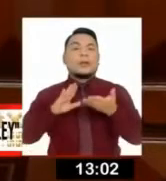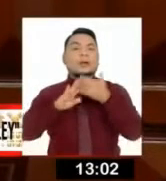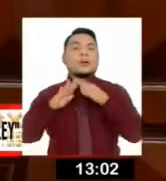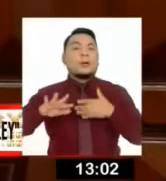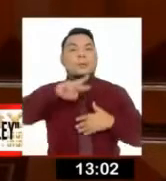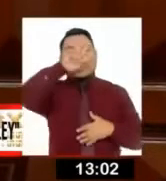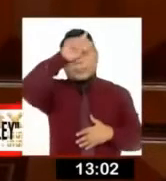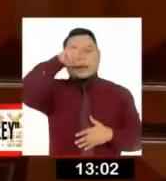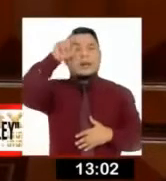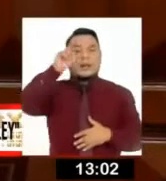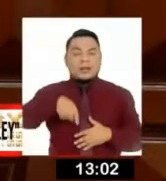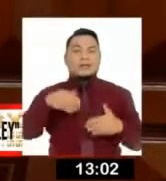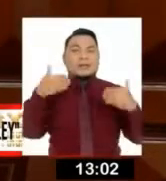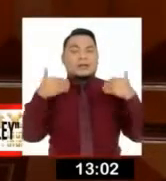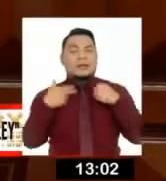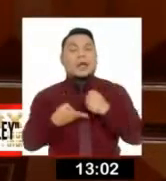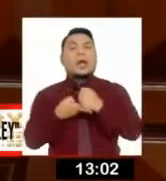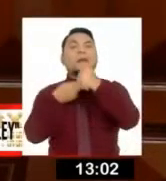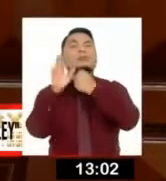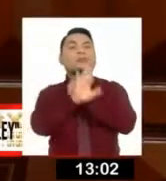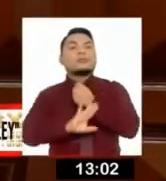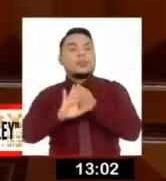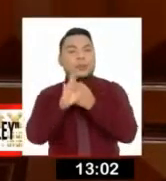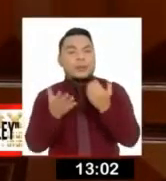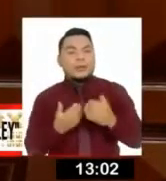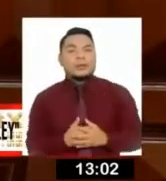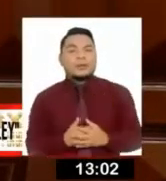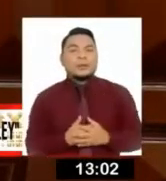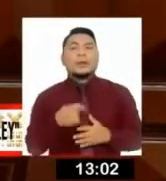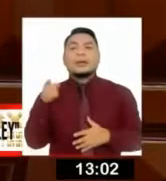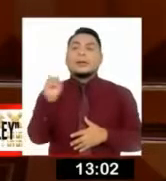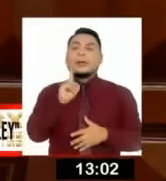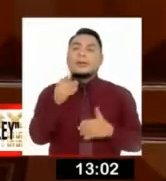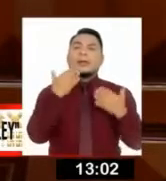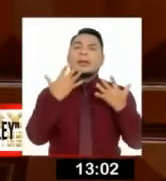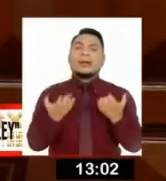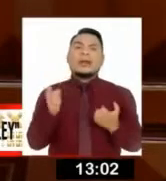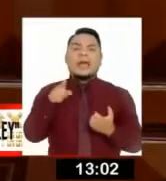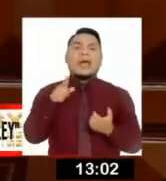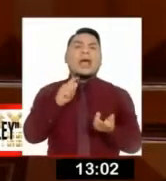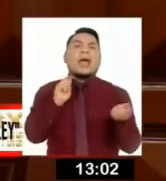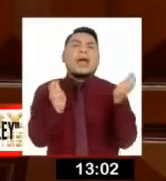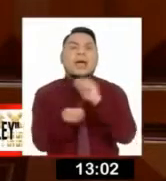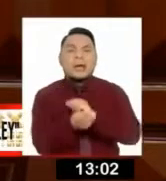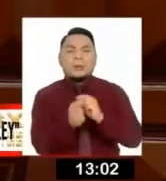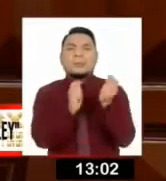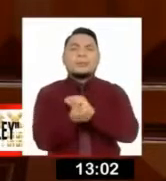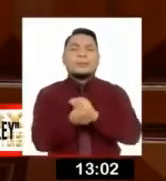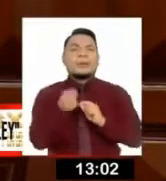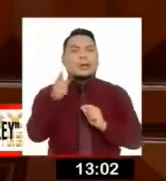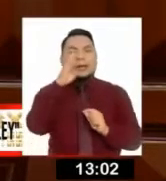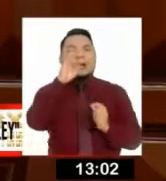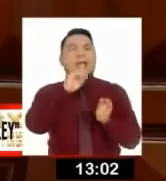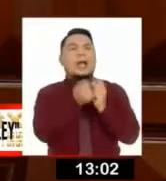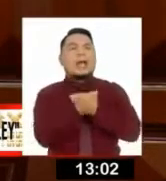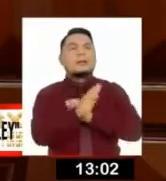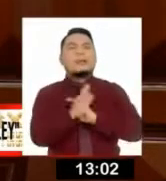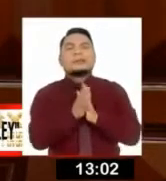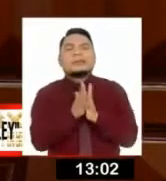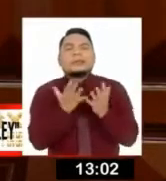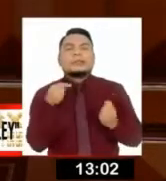pueblo peruano debe tener seguridad que no queremos hacer cambios por el simple deseo de